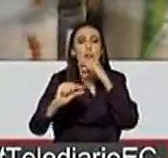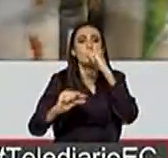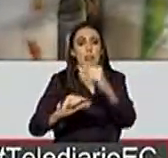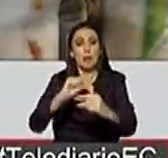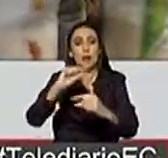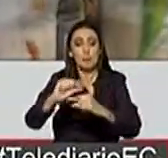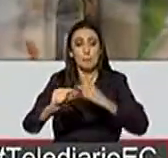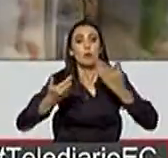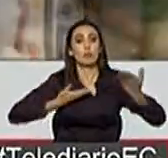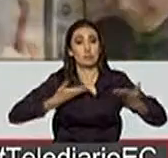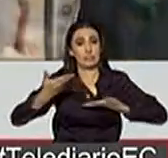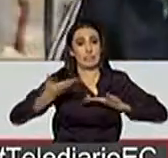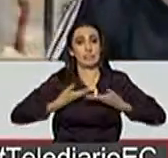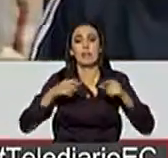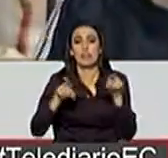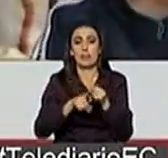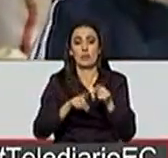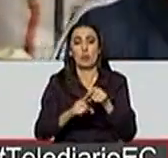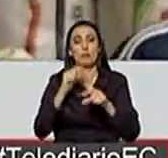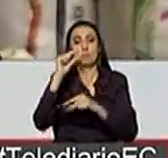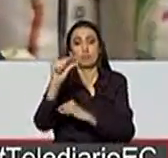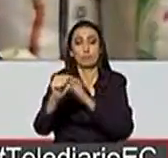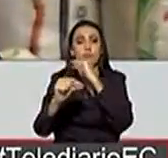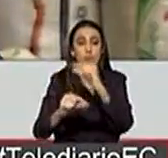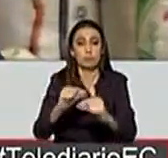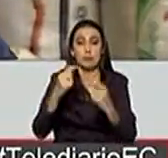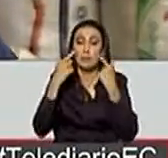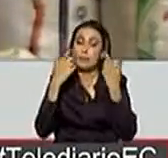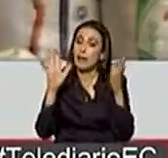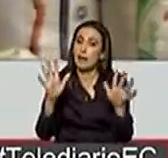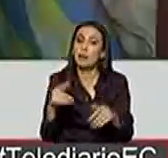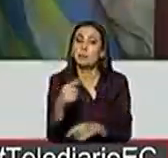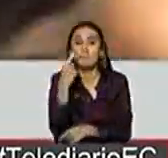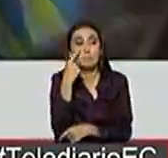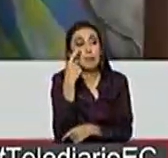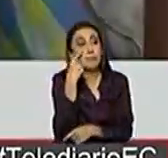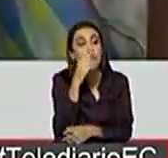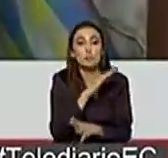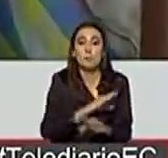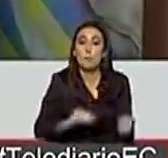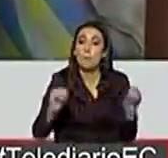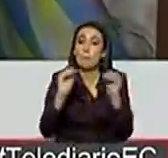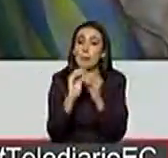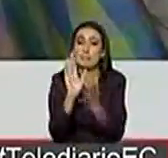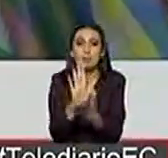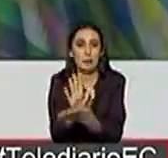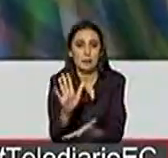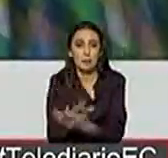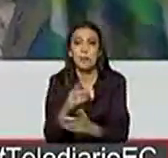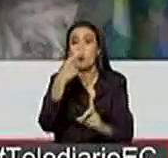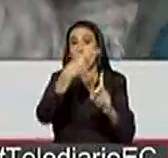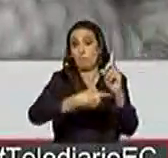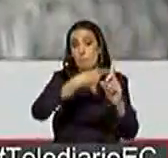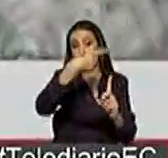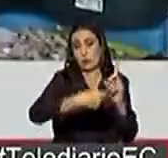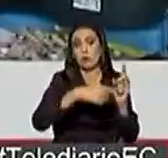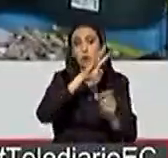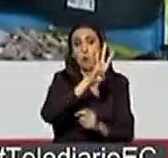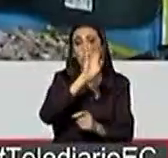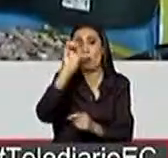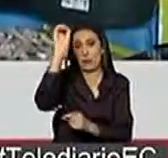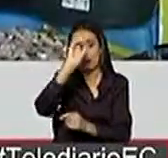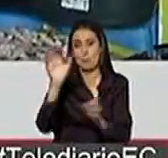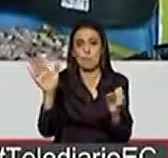hoy día entró más producto ya se respira un aire más tranquilo el mercado este lunes se abasteció en un 40 por ciento